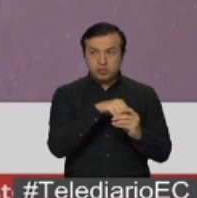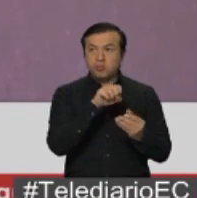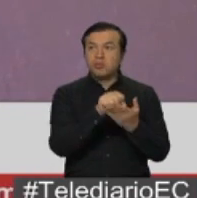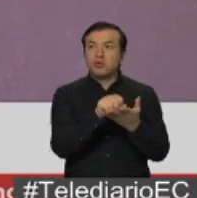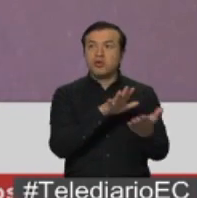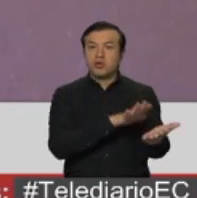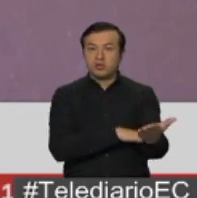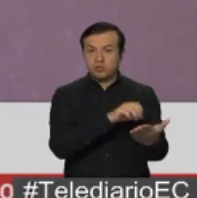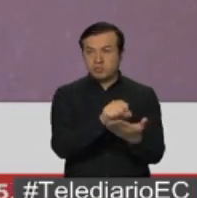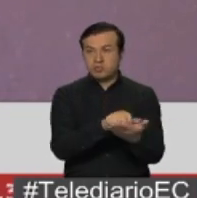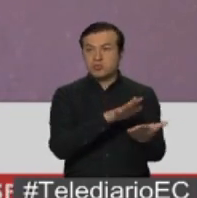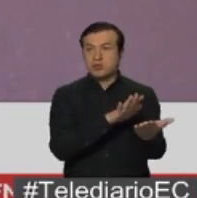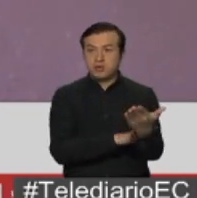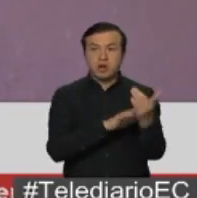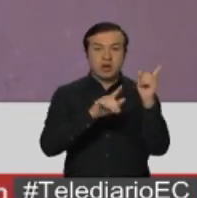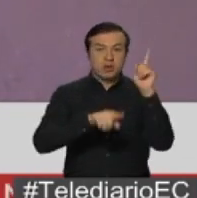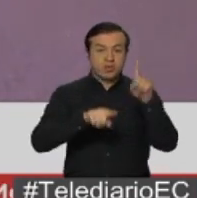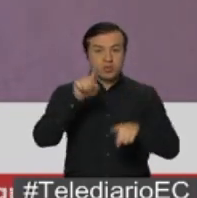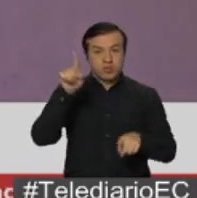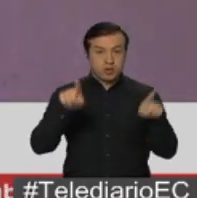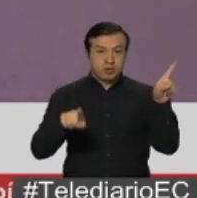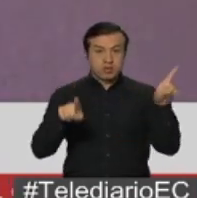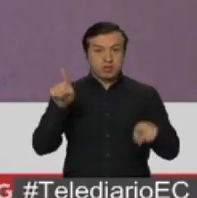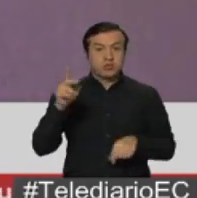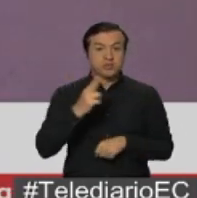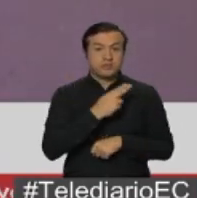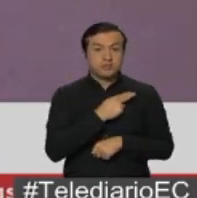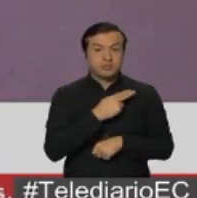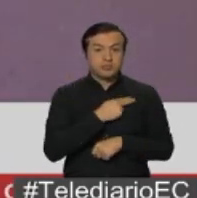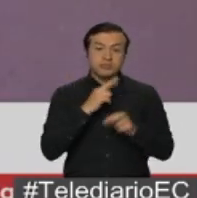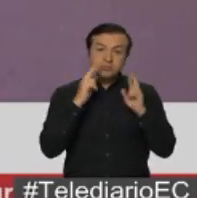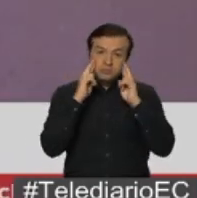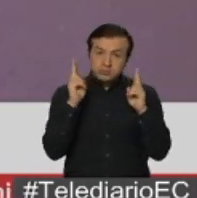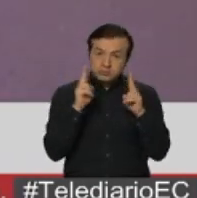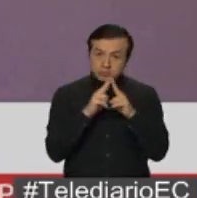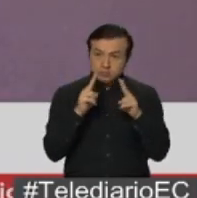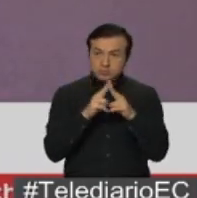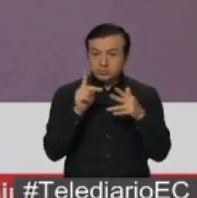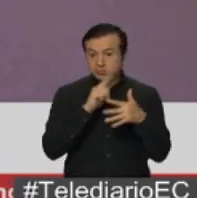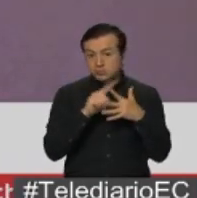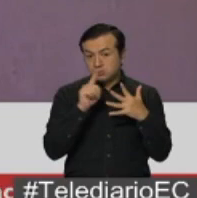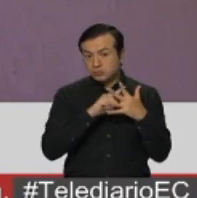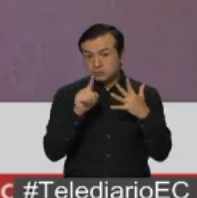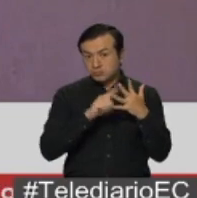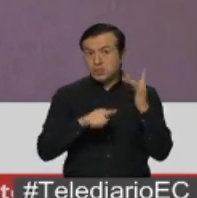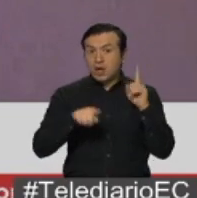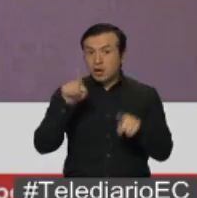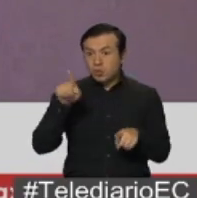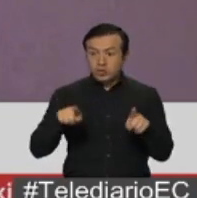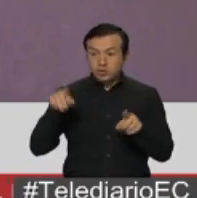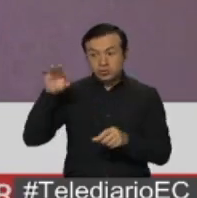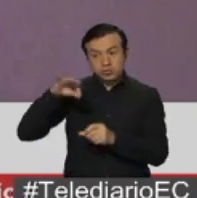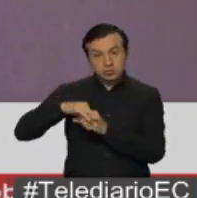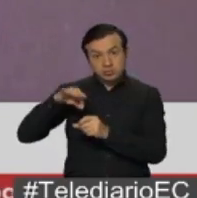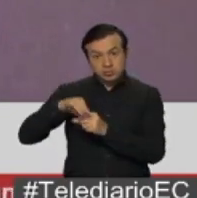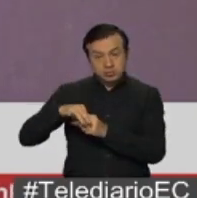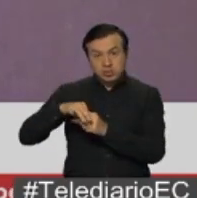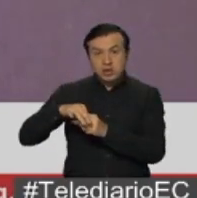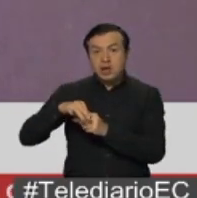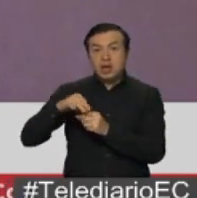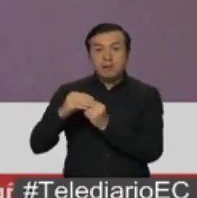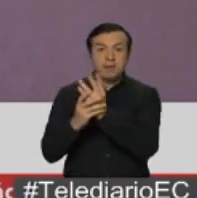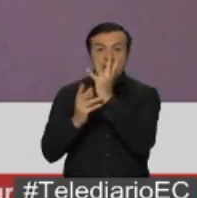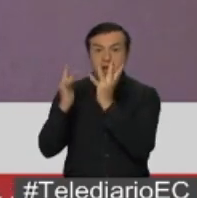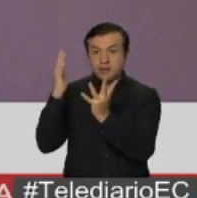está cerniéndose con varias universidades en reconocer algunos compuestos que puede haber en algunas plantas que pudiesen tener